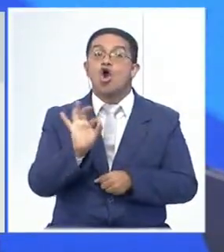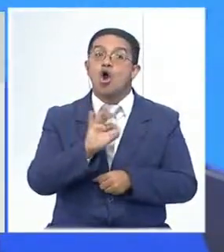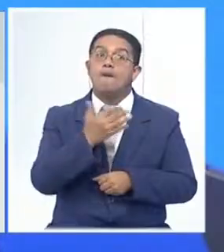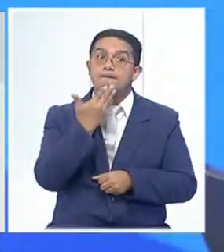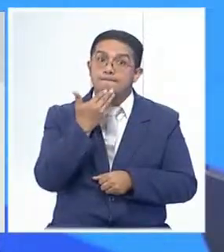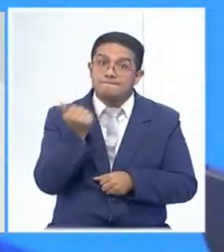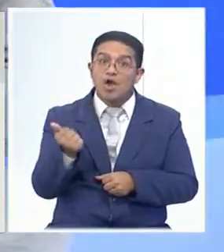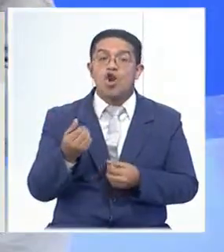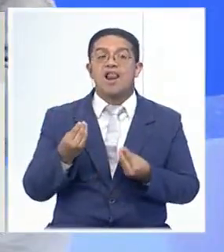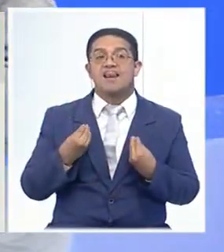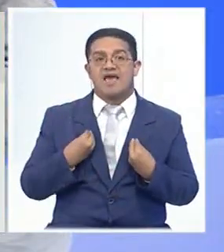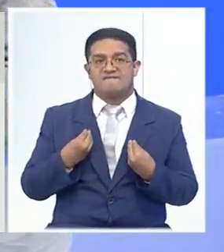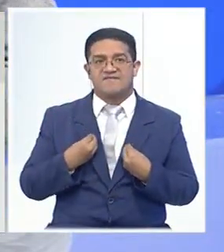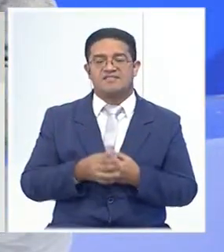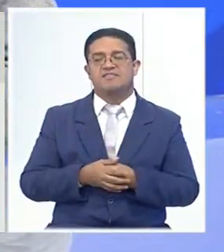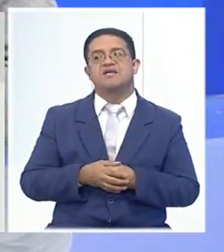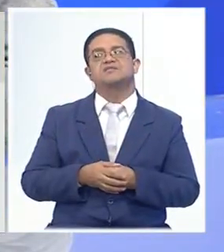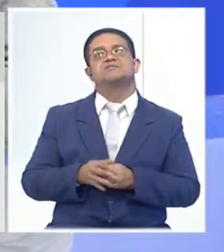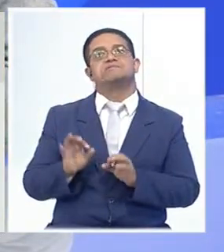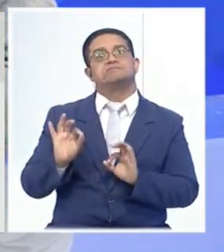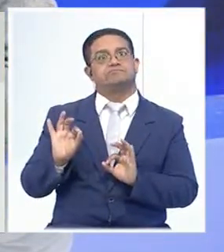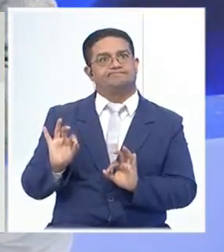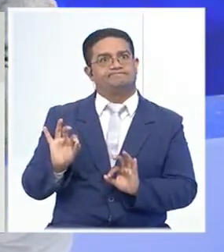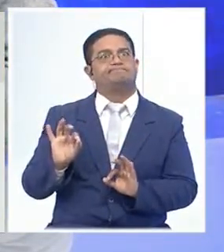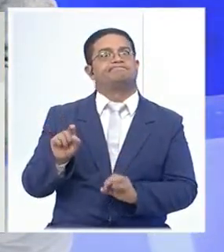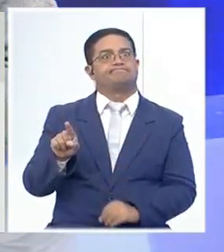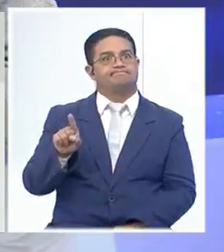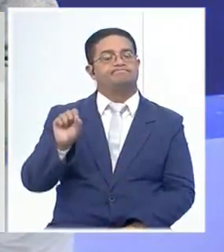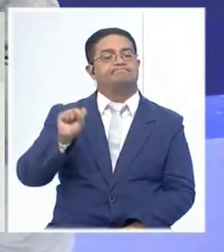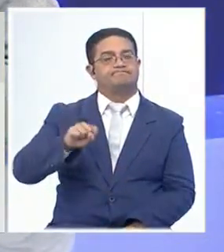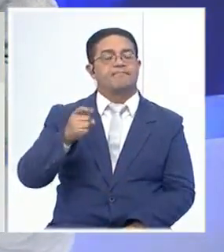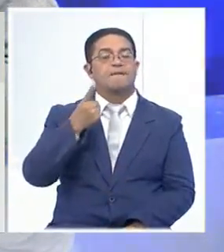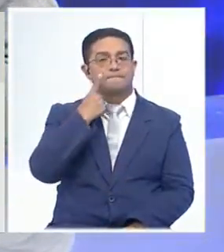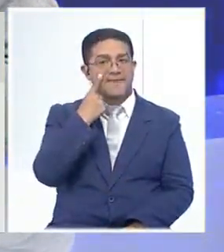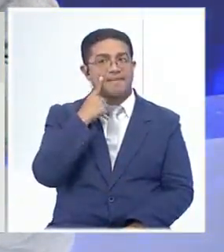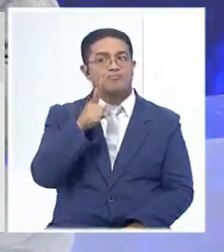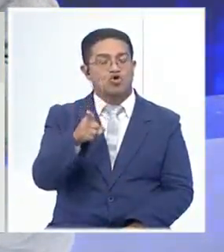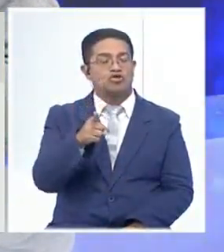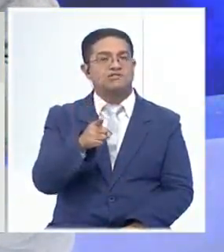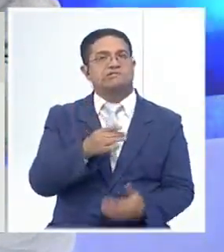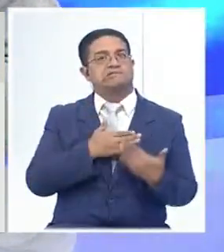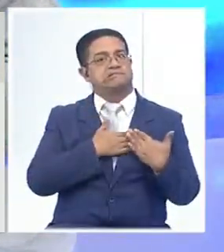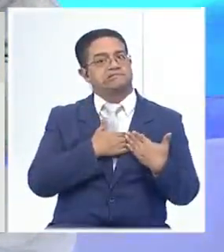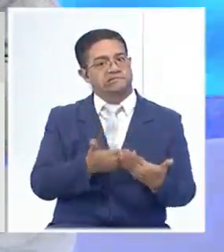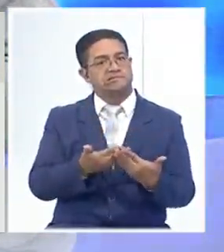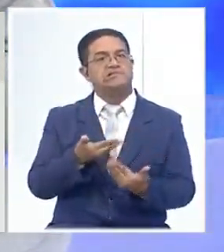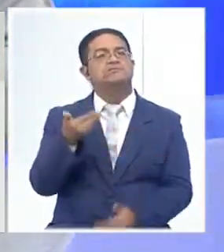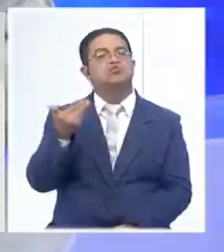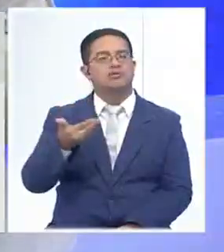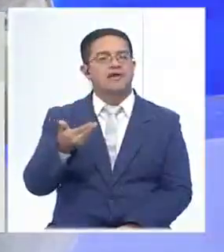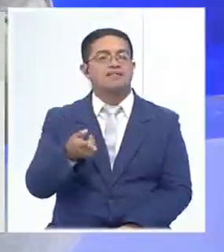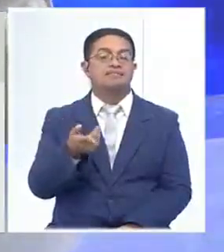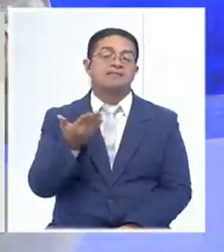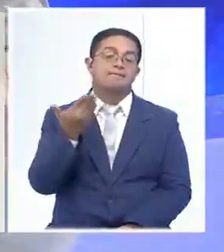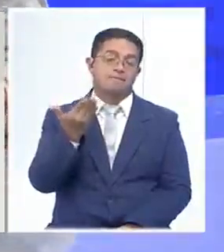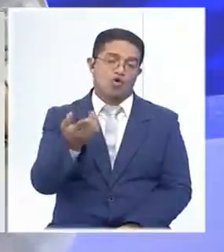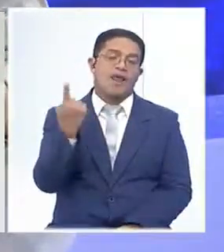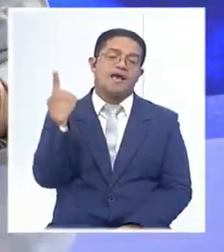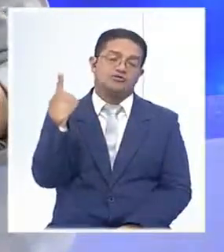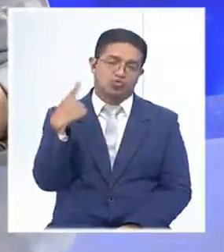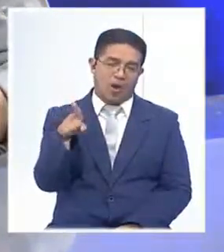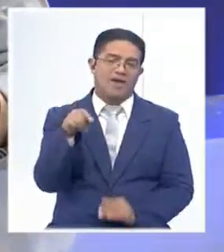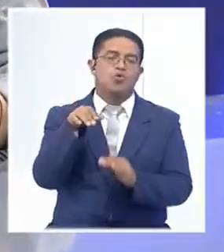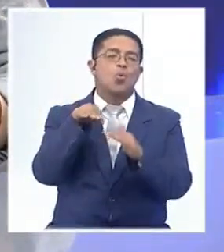calidad de vida. Por supuesto. Bueno, vemos este acto que es importante y para eso están los bancos de sangre, para tener como esa